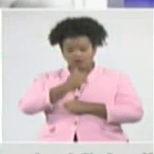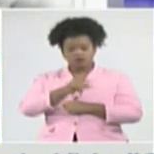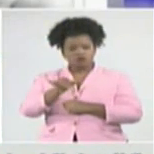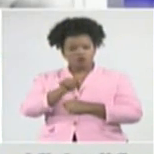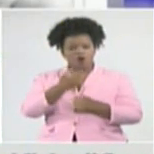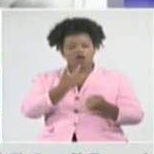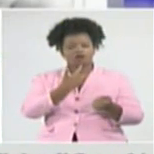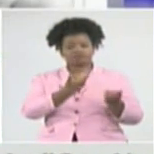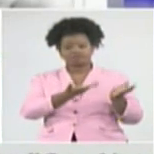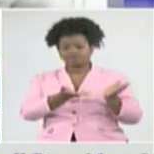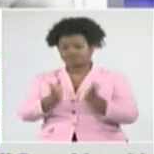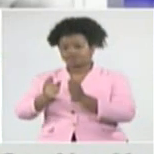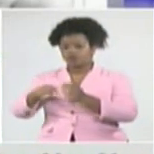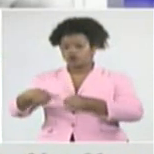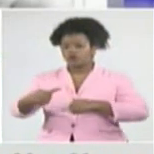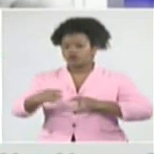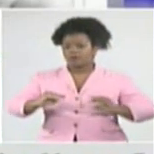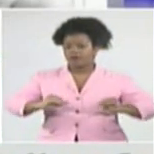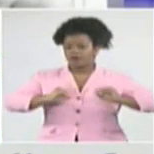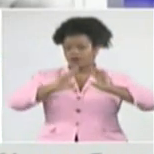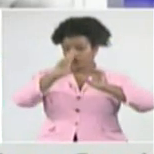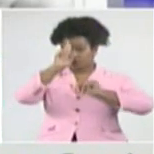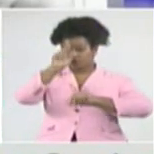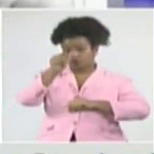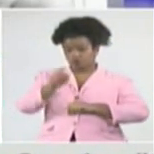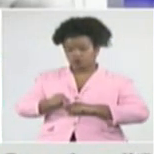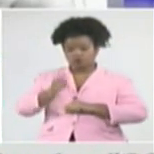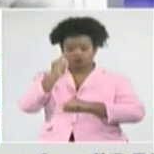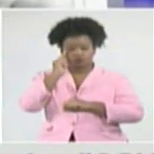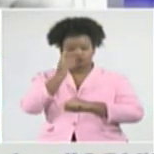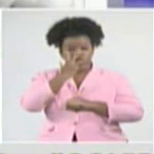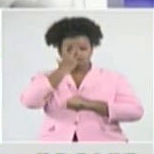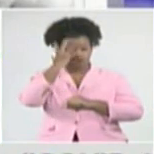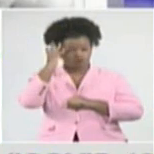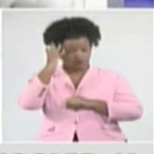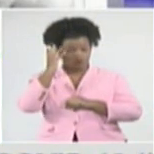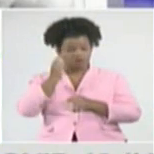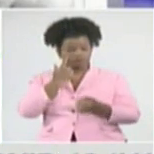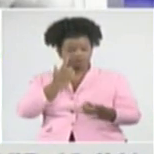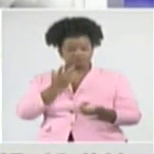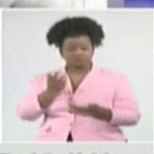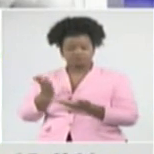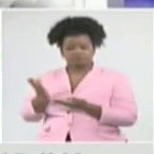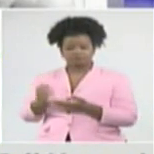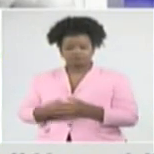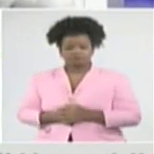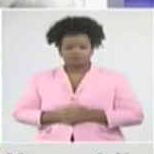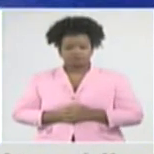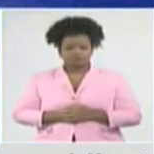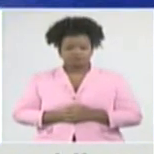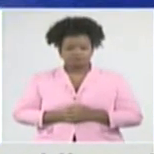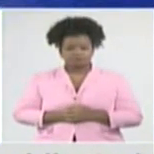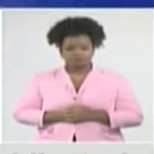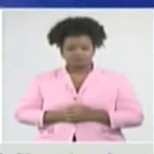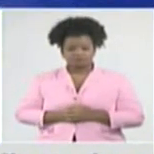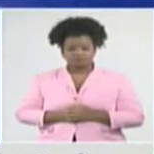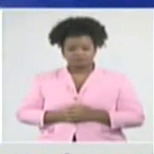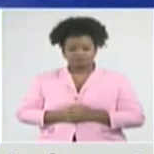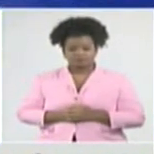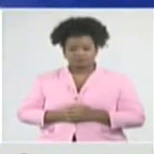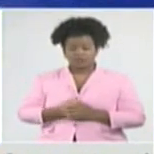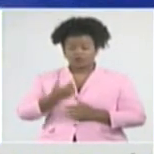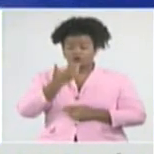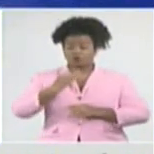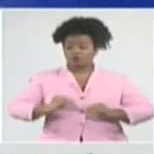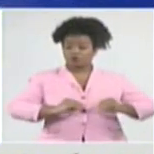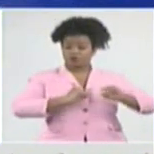cada mañana, al doctor Francisco Durán García, director nacional de epidemiología del Ministerio de Salud Pública. Doctor, muy buenos días,